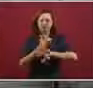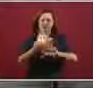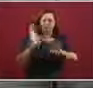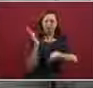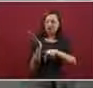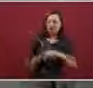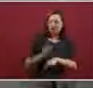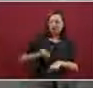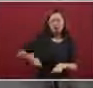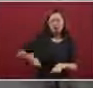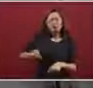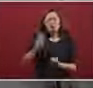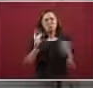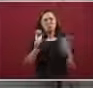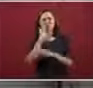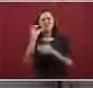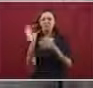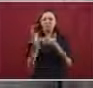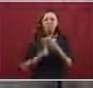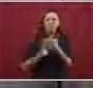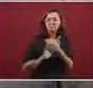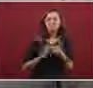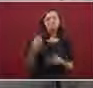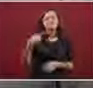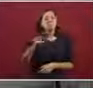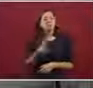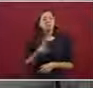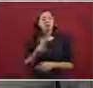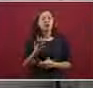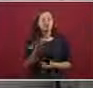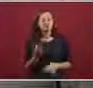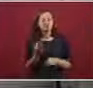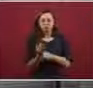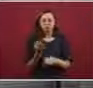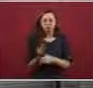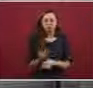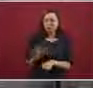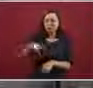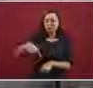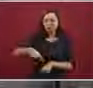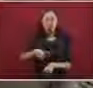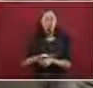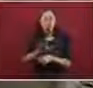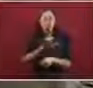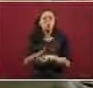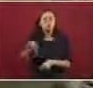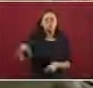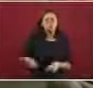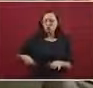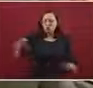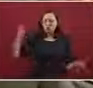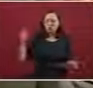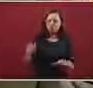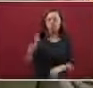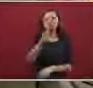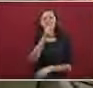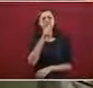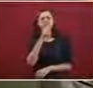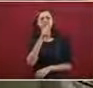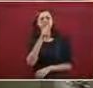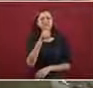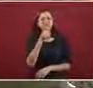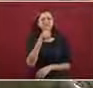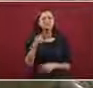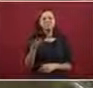sin embargo hasta este momento no se ha podido saber cuál es su responsabilidad, no se le ha fincado responsabilidad en este